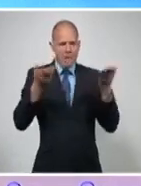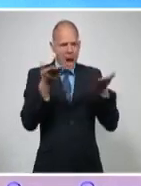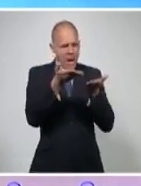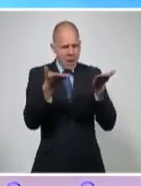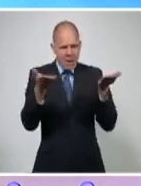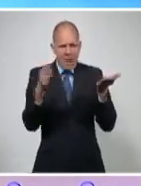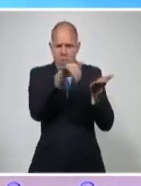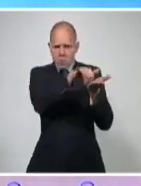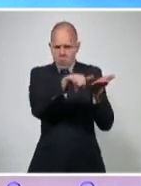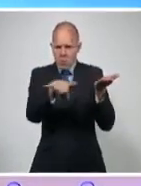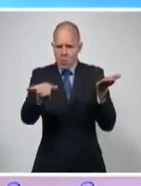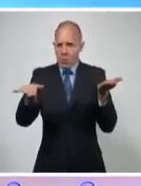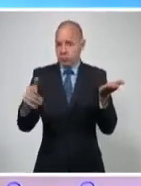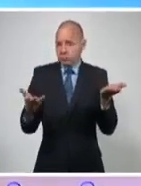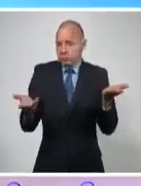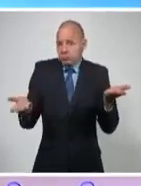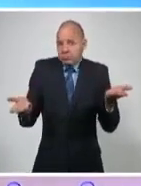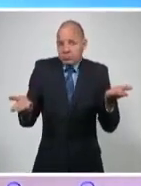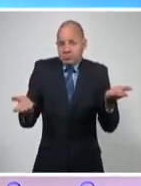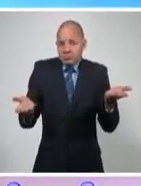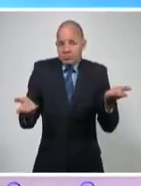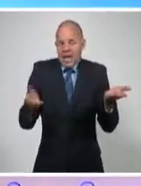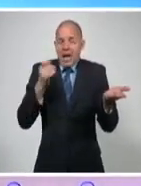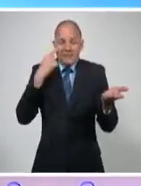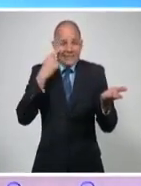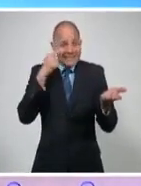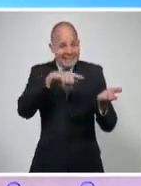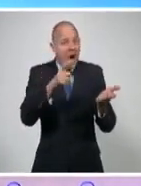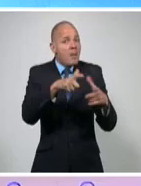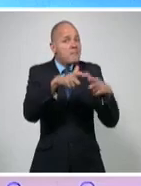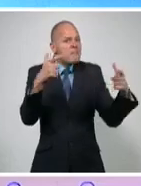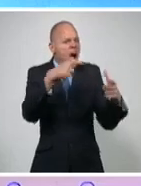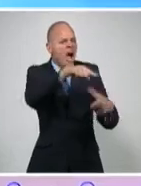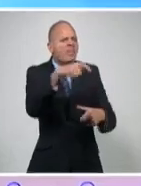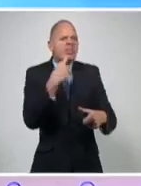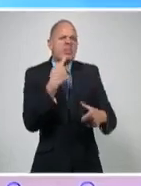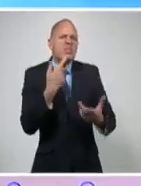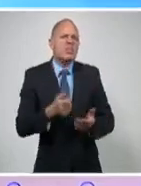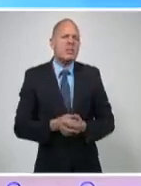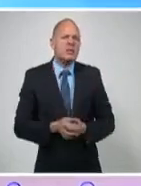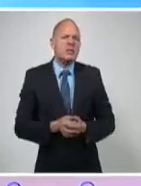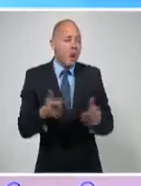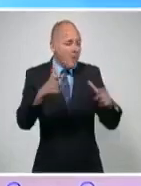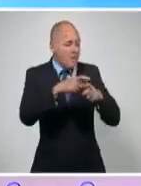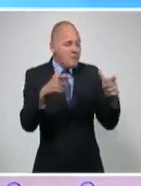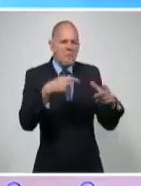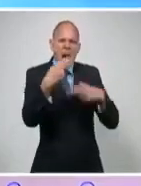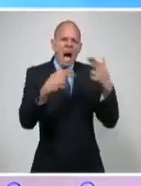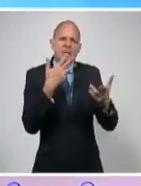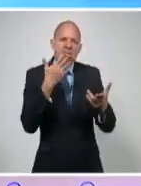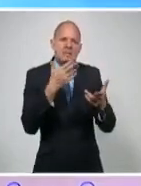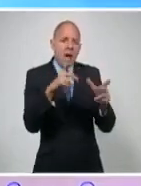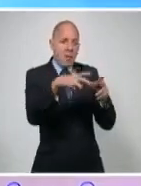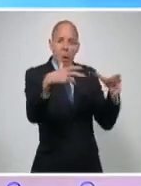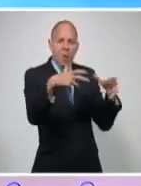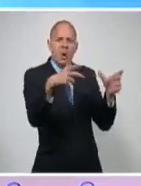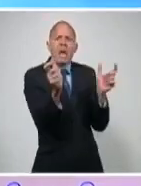completamente. Miren, la mayor actividad conspirativa, ellos nos están contando que las realiza un reducido grupo de personas,